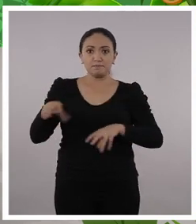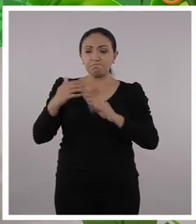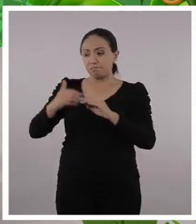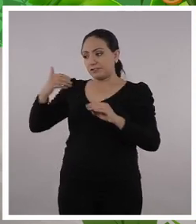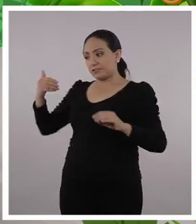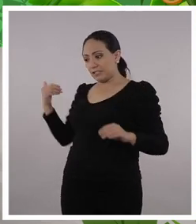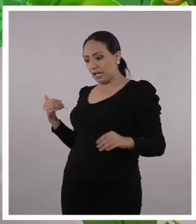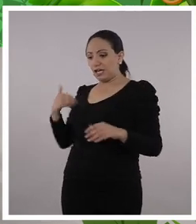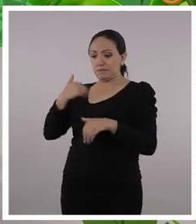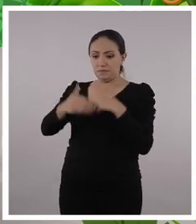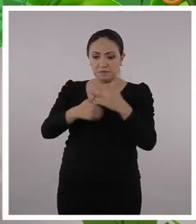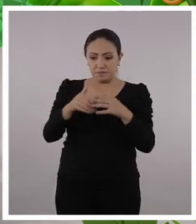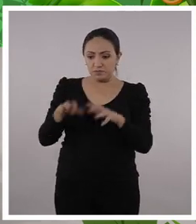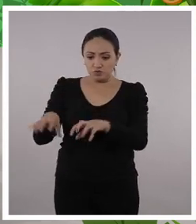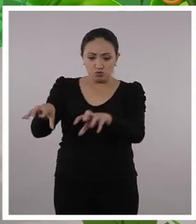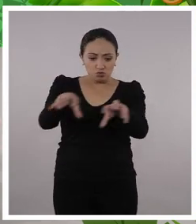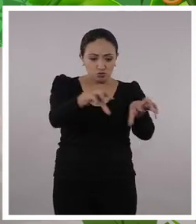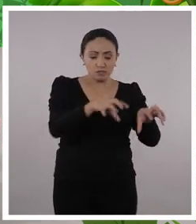ponerlas más atrás.